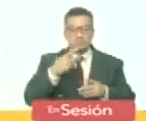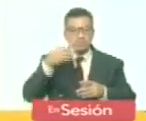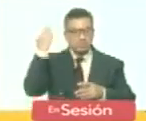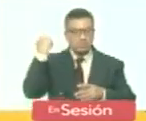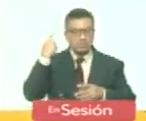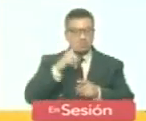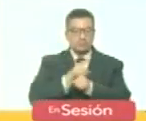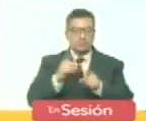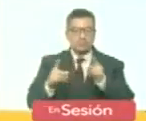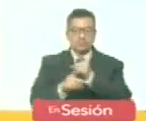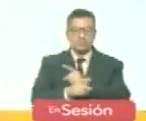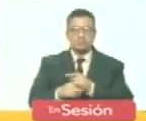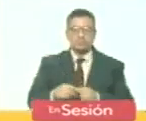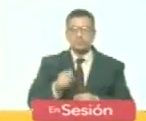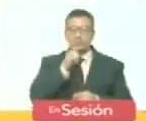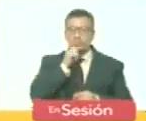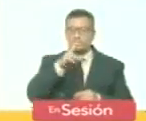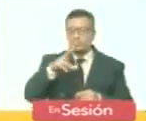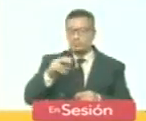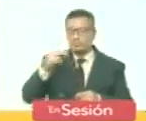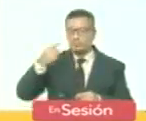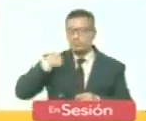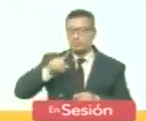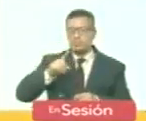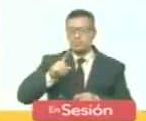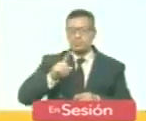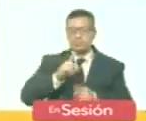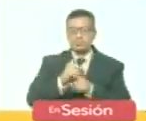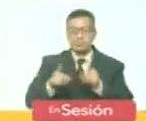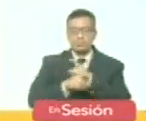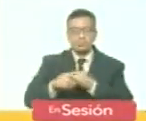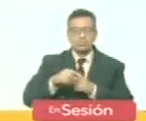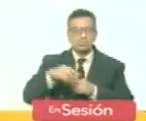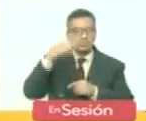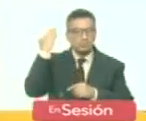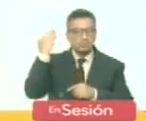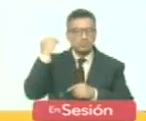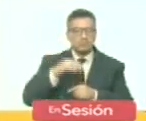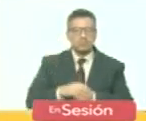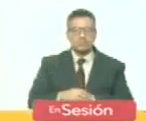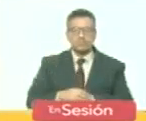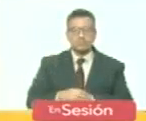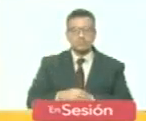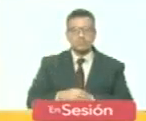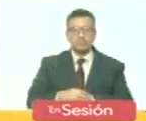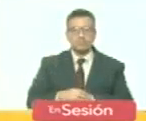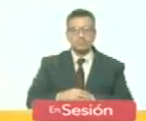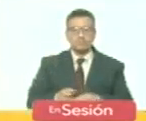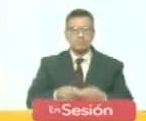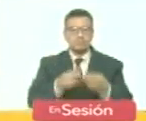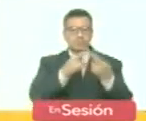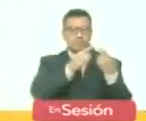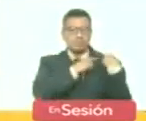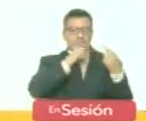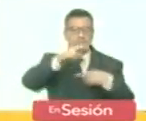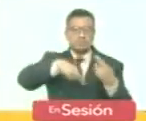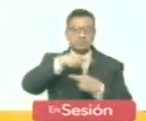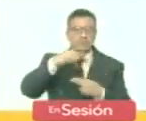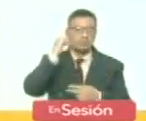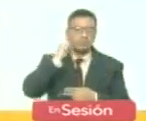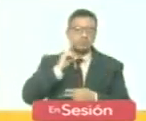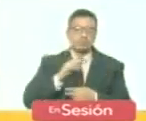pasado. Quienes no tenían otra posición en el pasado eran los representantes de la Revolución